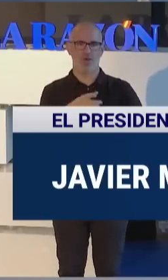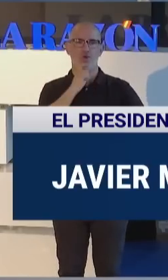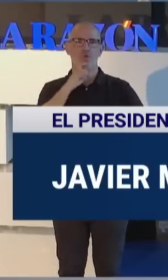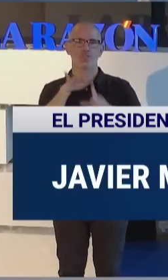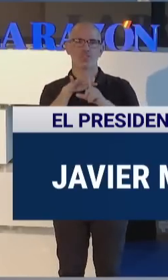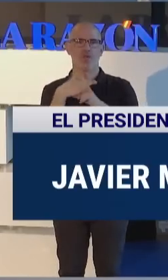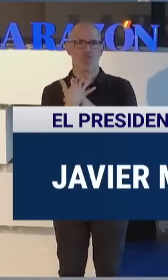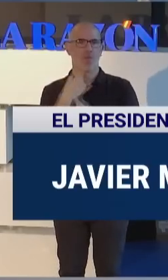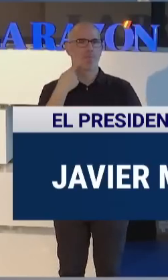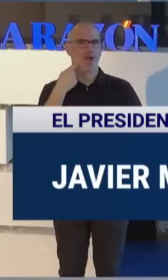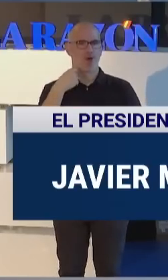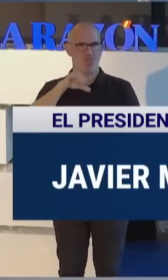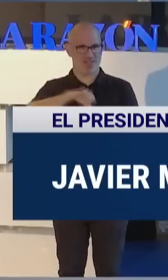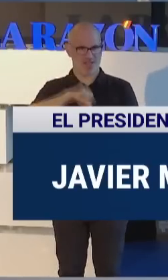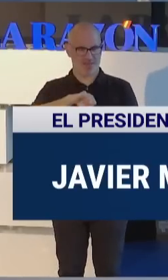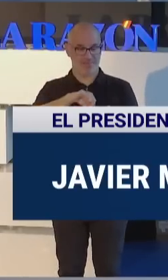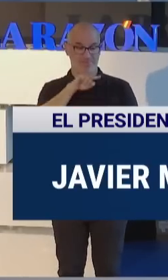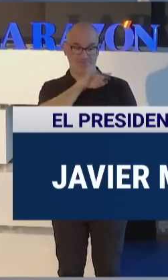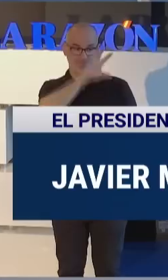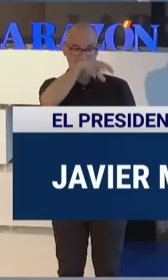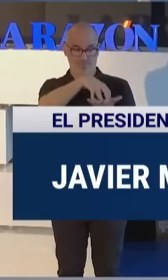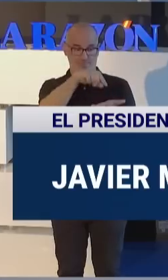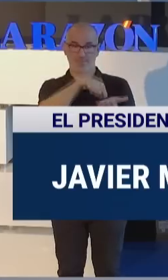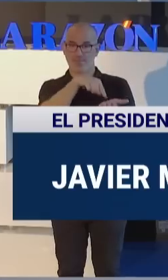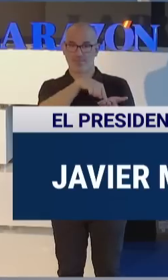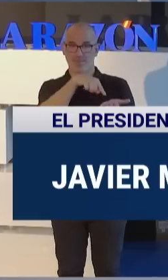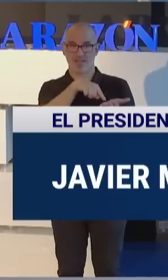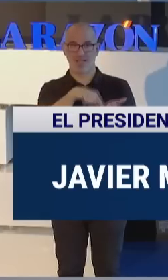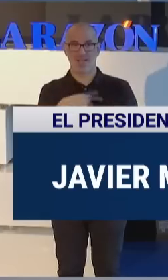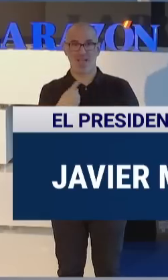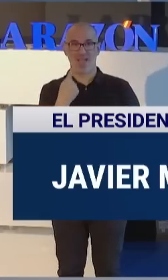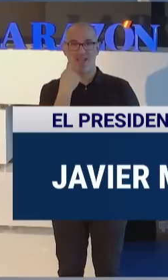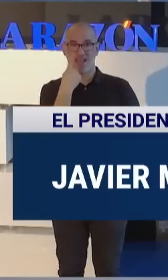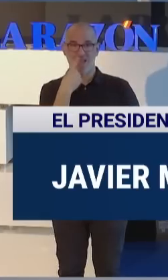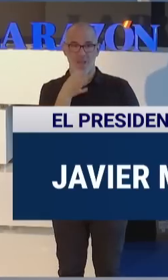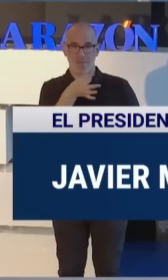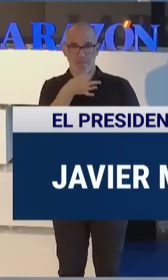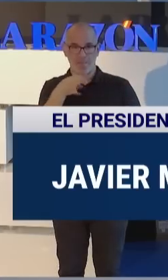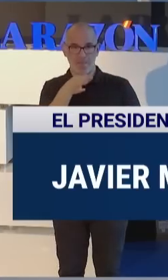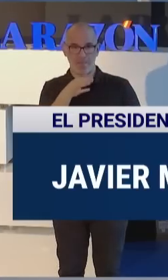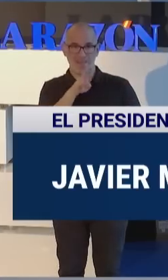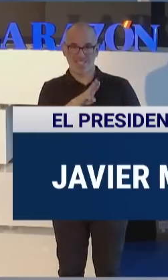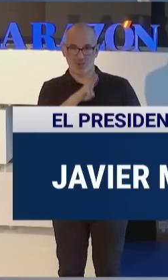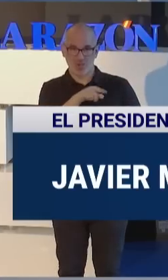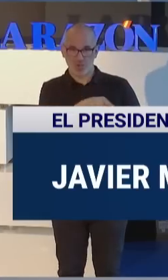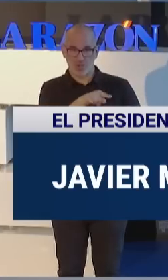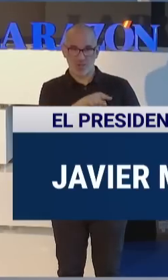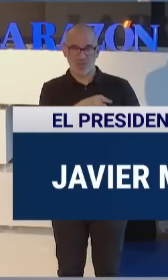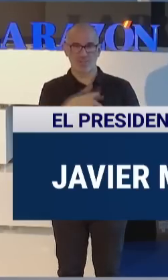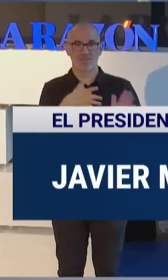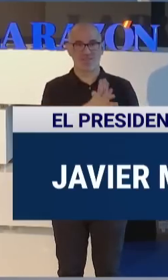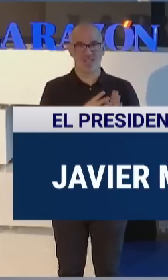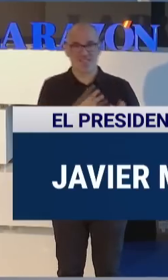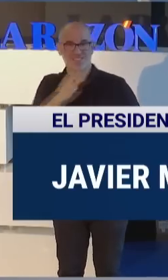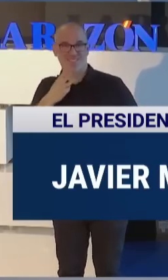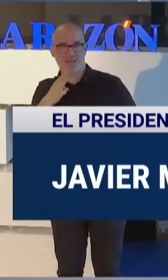Central. El Banco Central, por cada peso de base monetaria, había más de 3 de